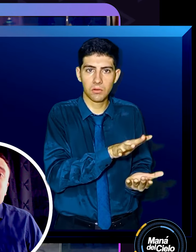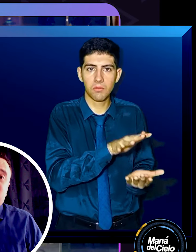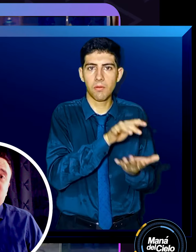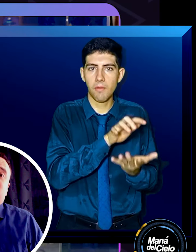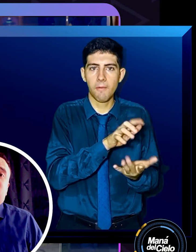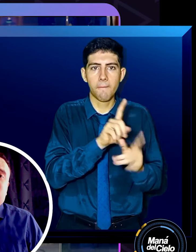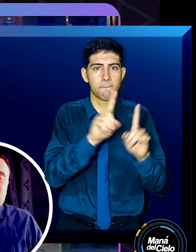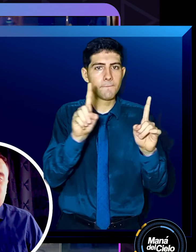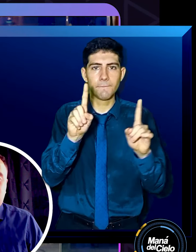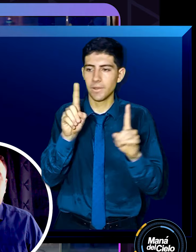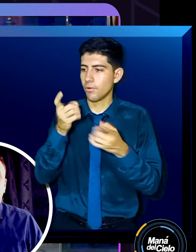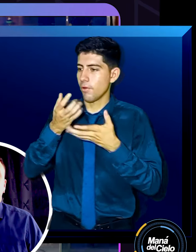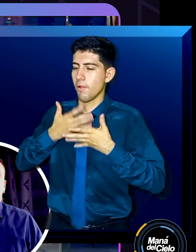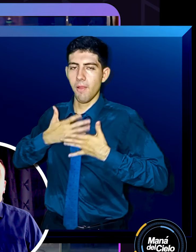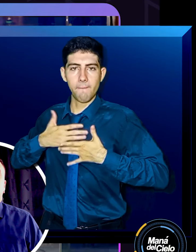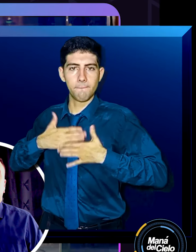paz.